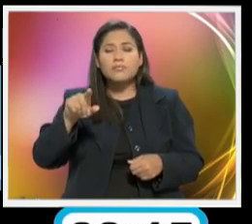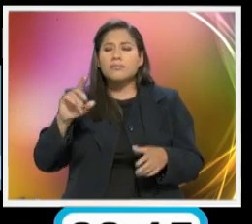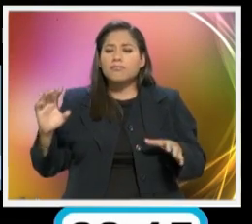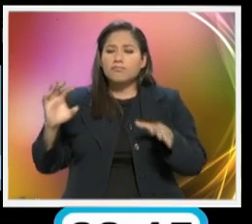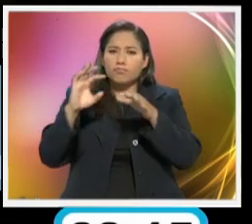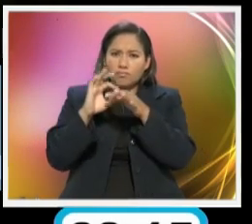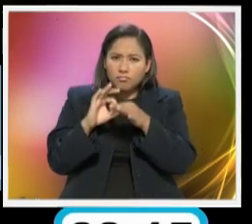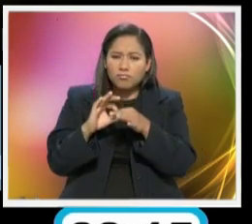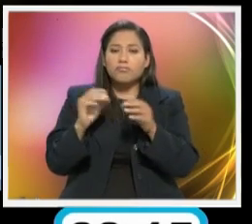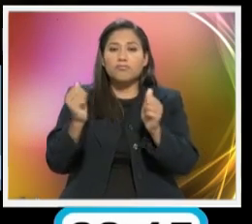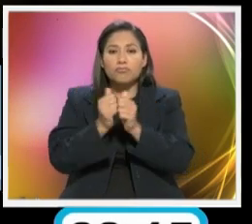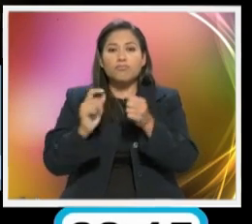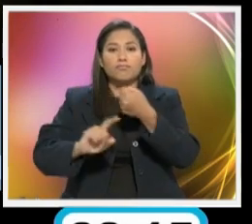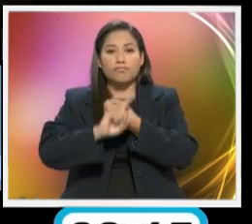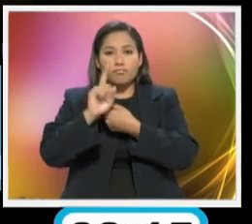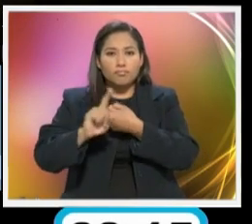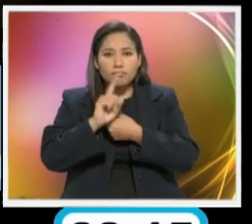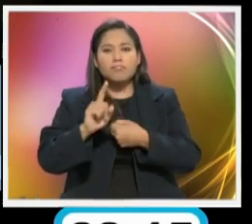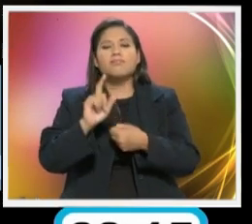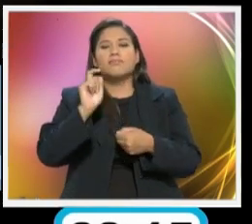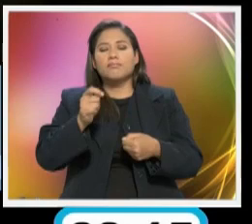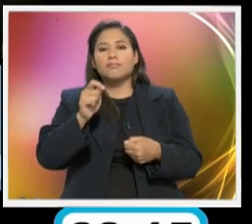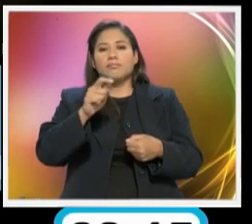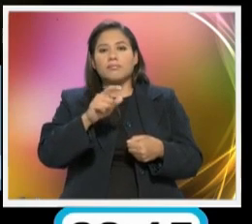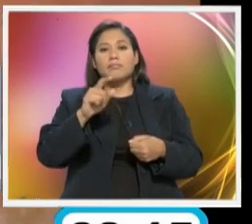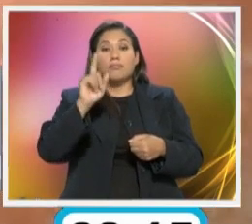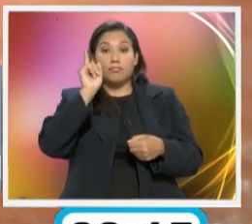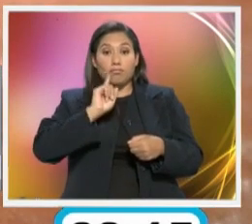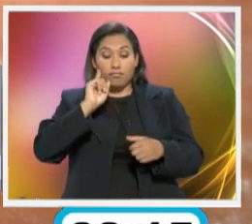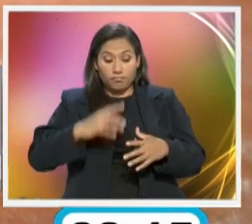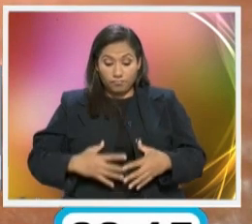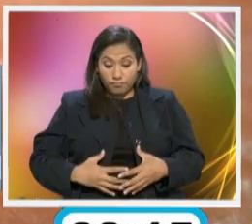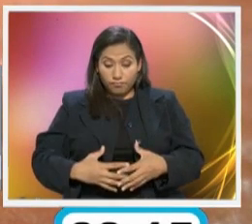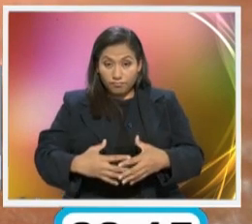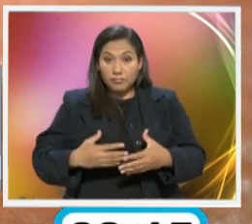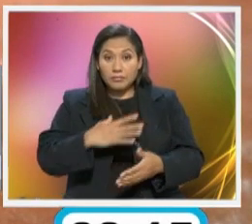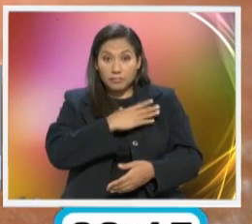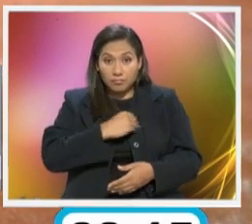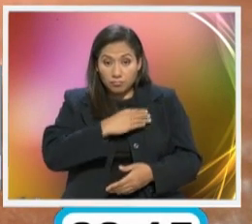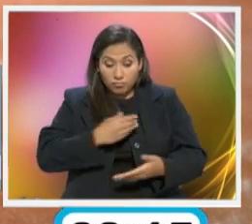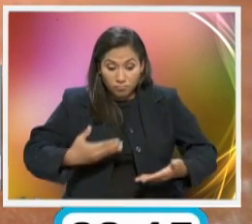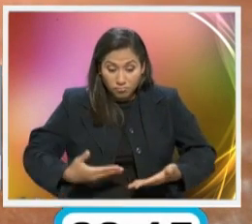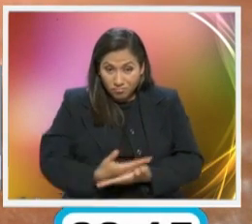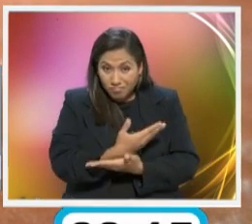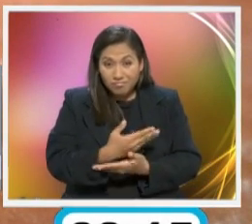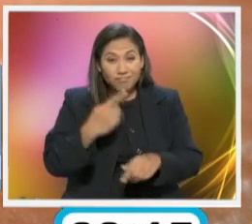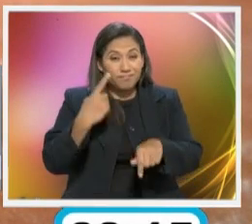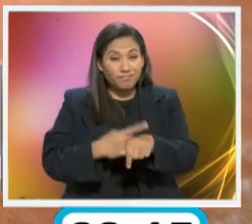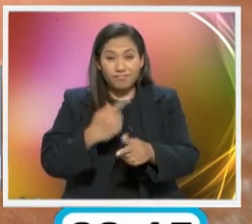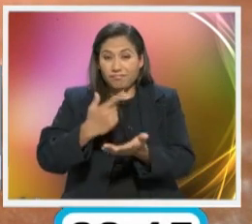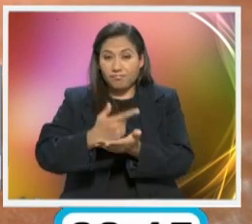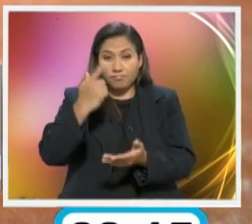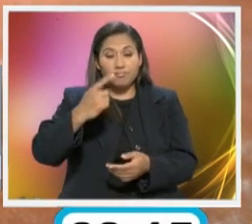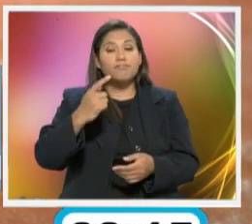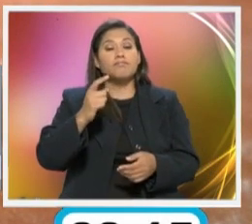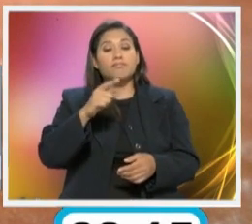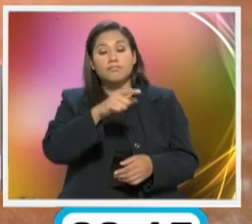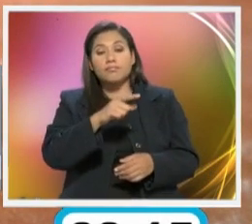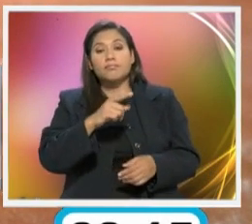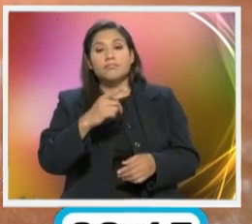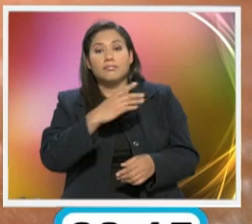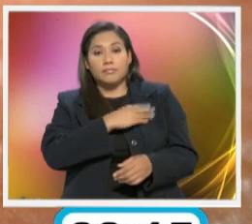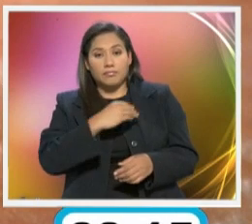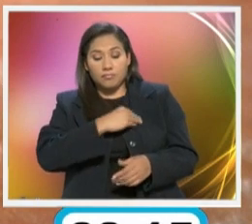con problemas de microcefalia. Cuando le da a una mujer embarazada, sobre todo en el primer trimestre, puede